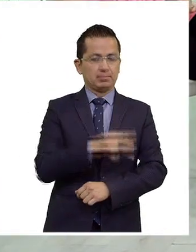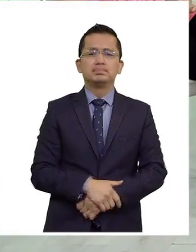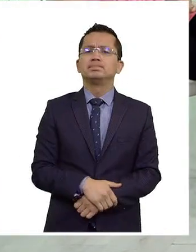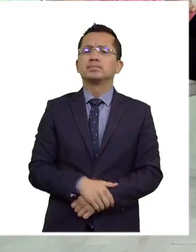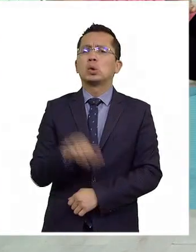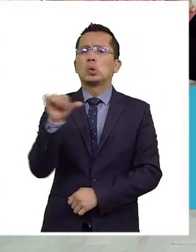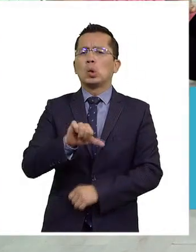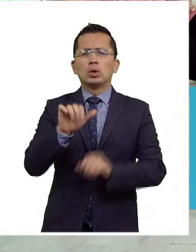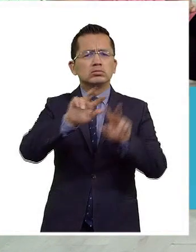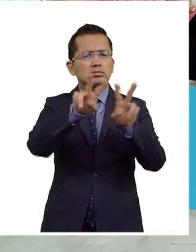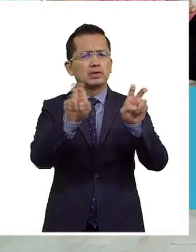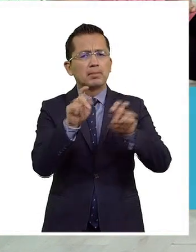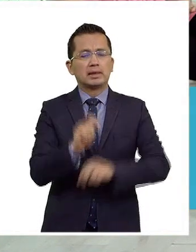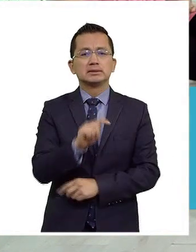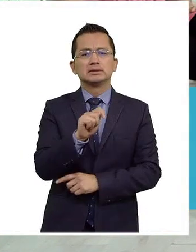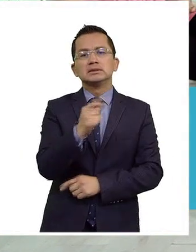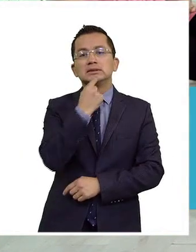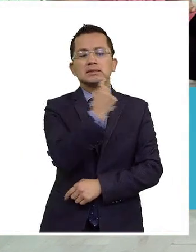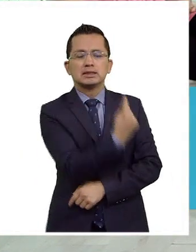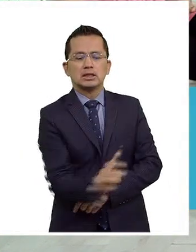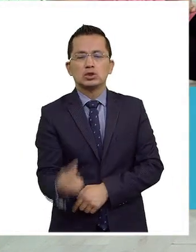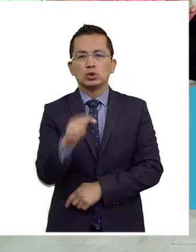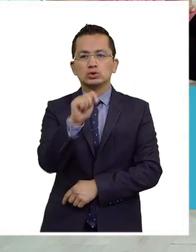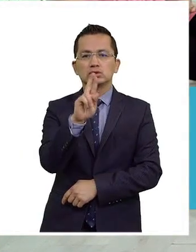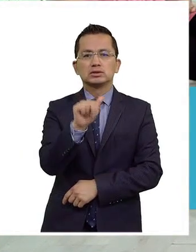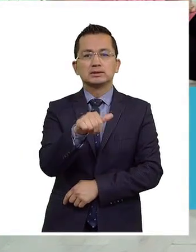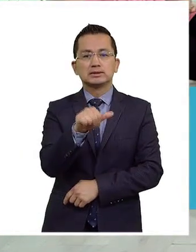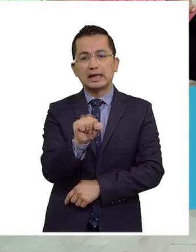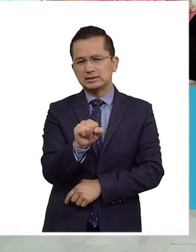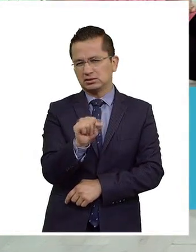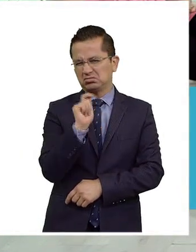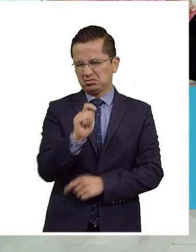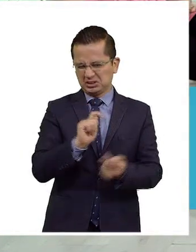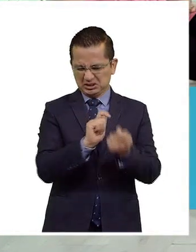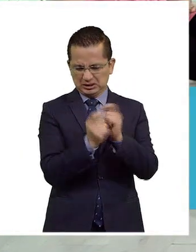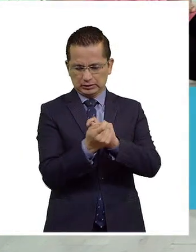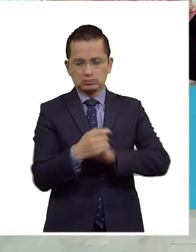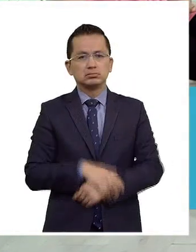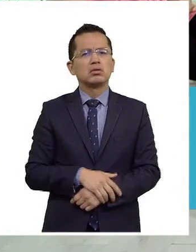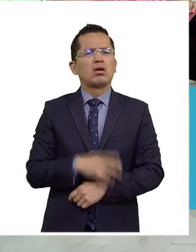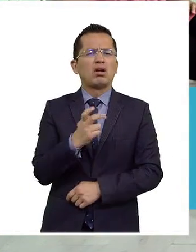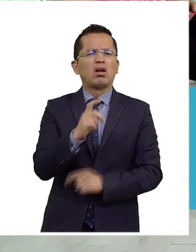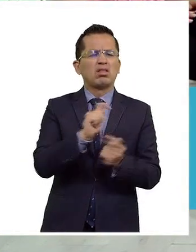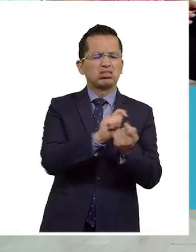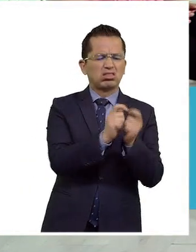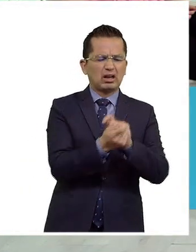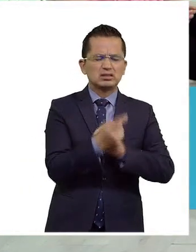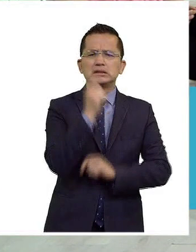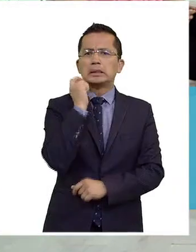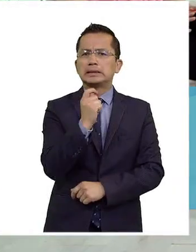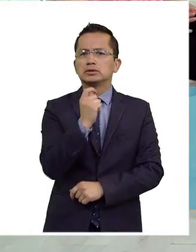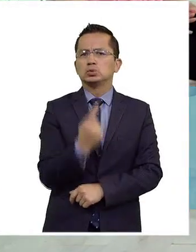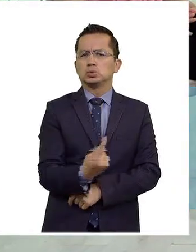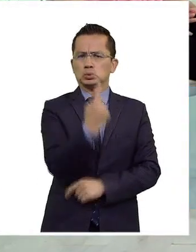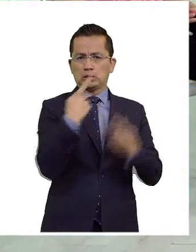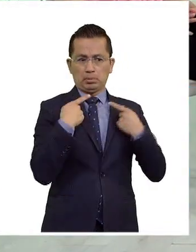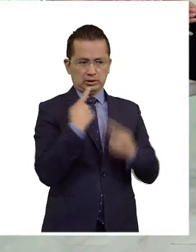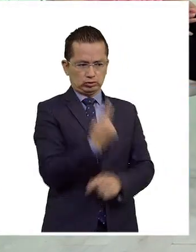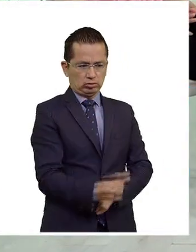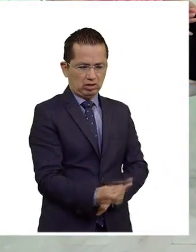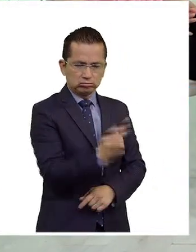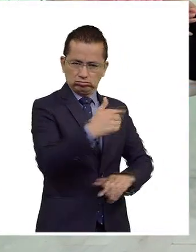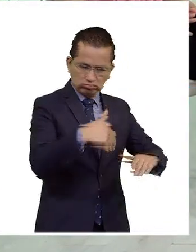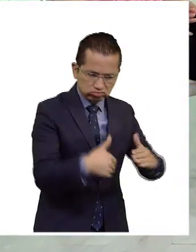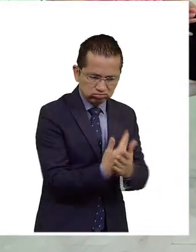una persona cuya identidad de género no coincide con la asignada al momento de nacer y hace una transición a un género